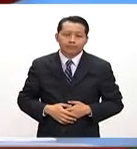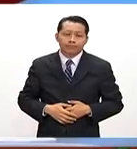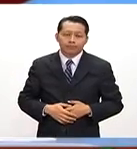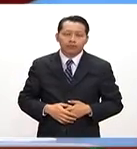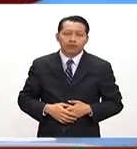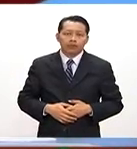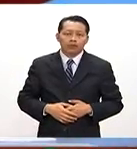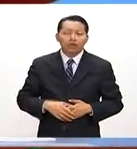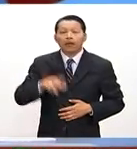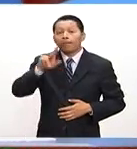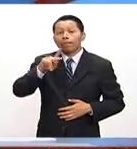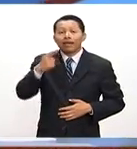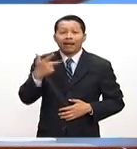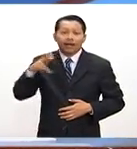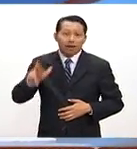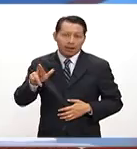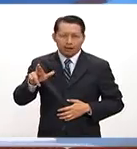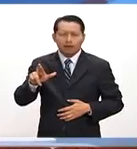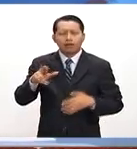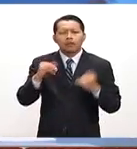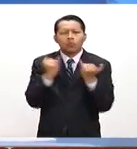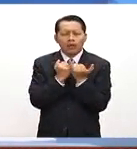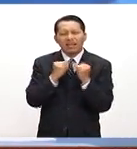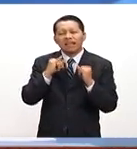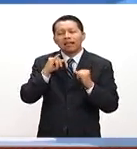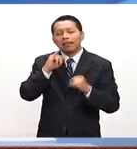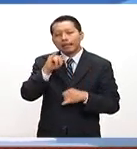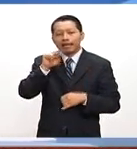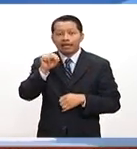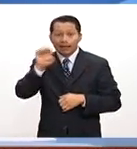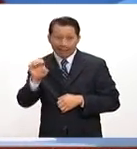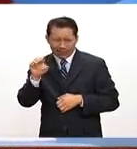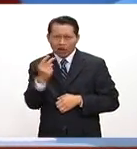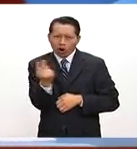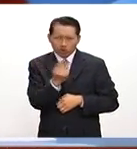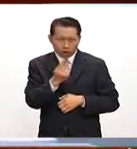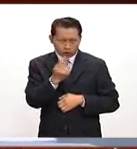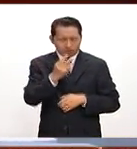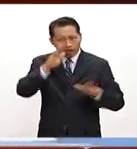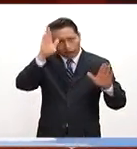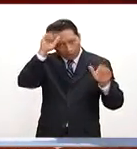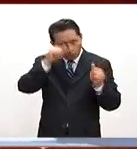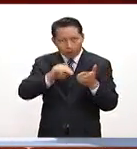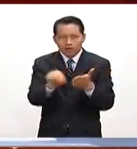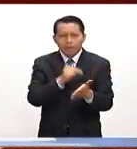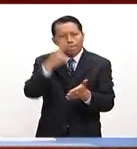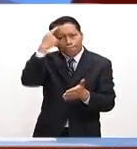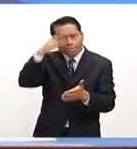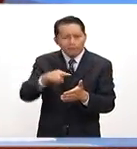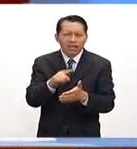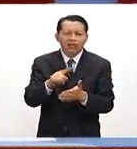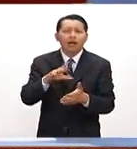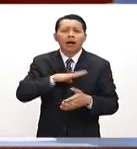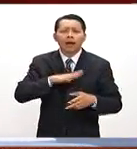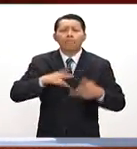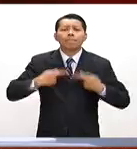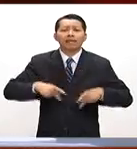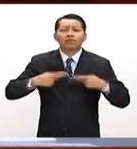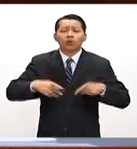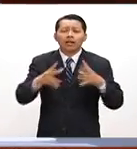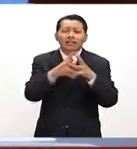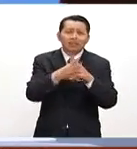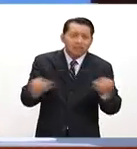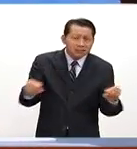La Procuraduría General de la República y el Instituto Nacional Electoral firmaron un convenio que facilitará la identificación de personas extraviadas